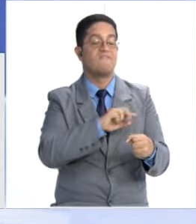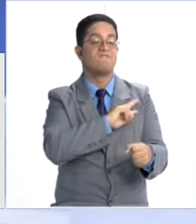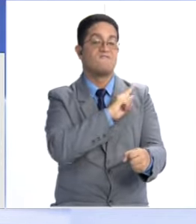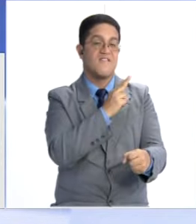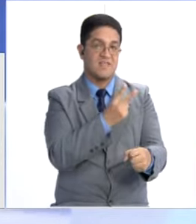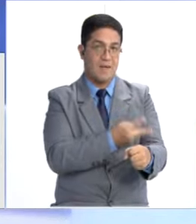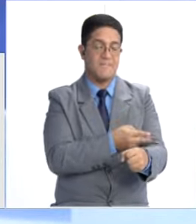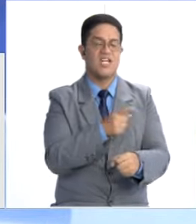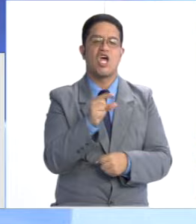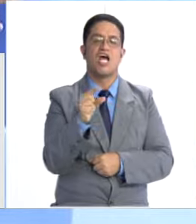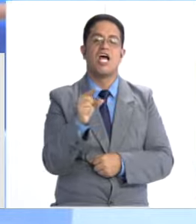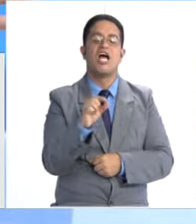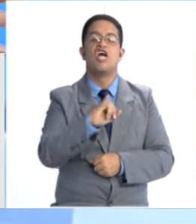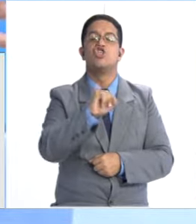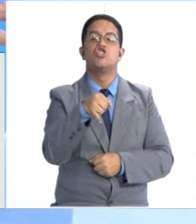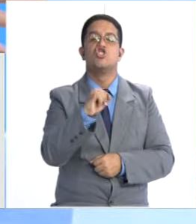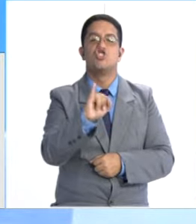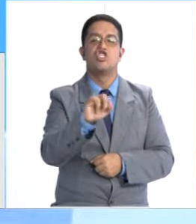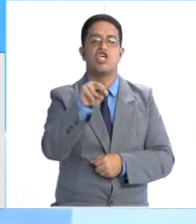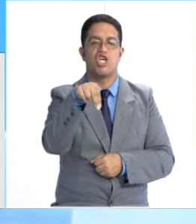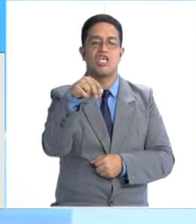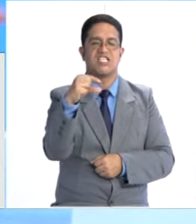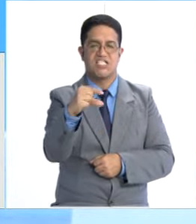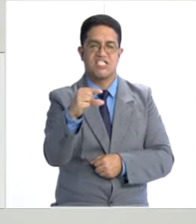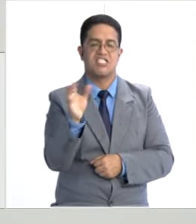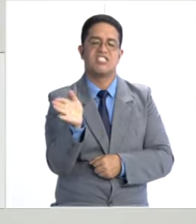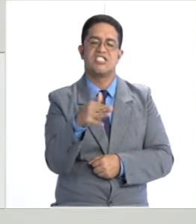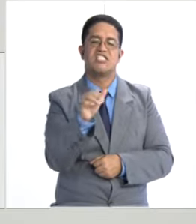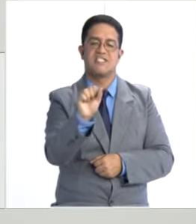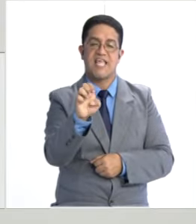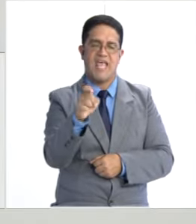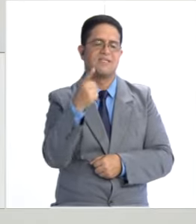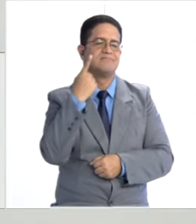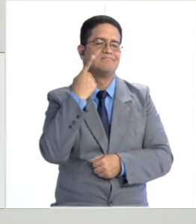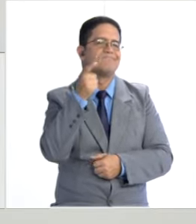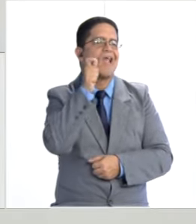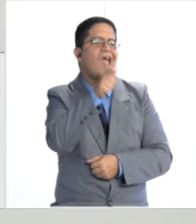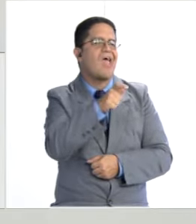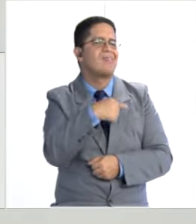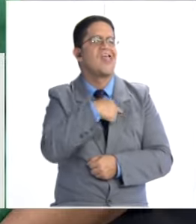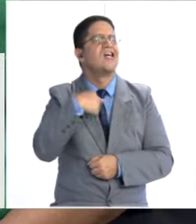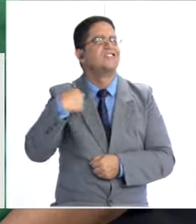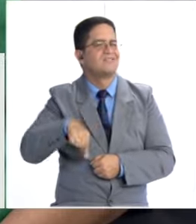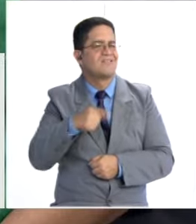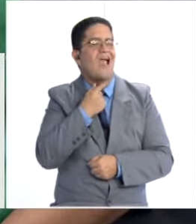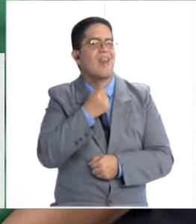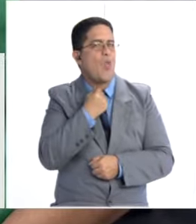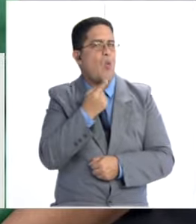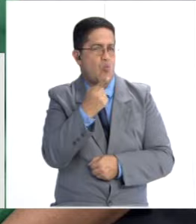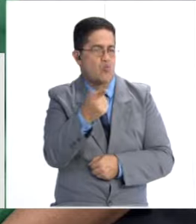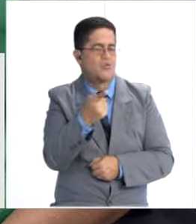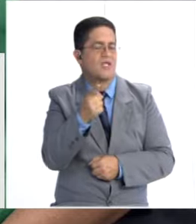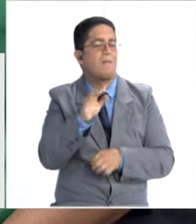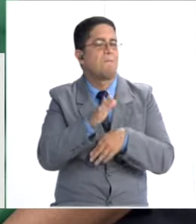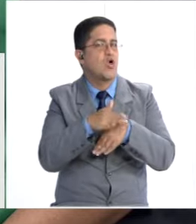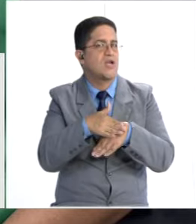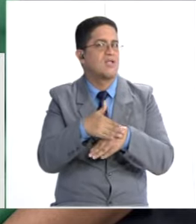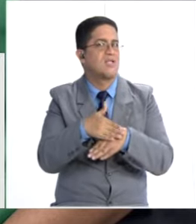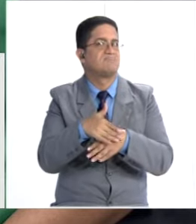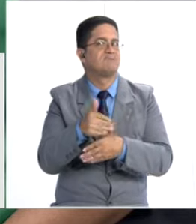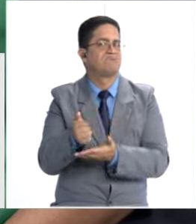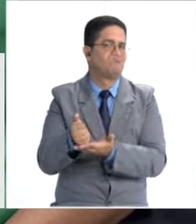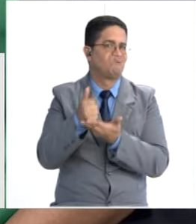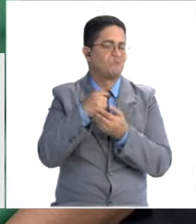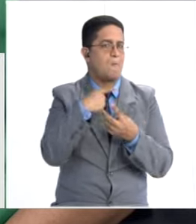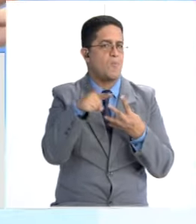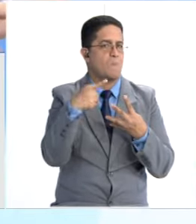además, bueno, es muy popular también en la medicina tradicional china, que optan también por todos los beneficios naturales y que también ha sido demostrado